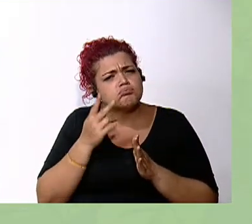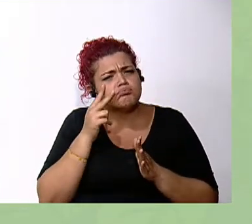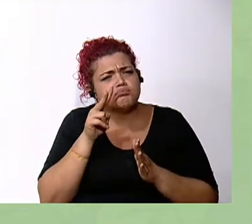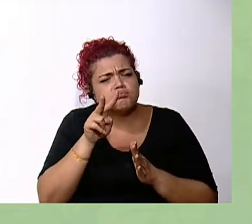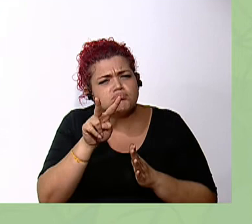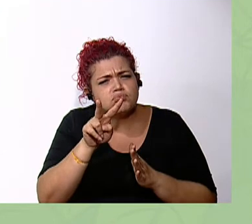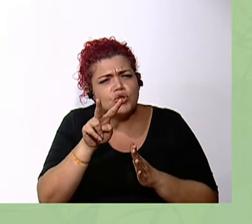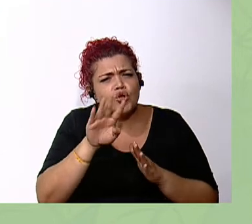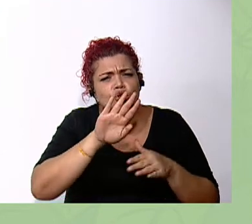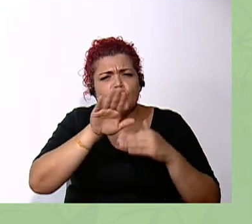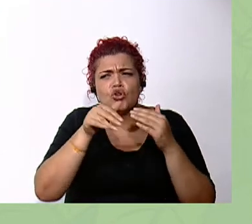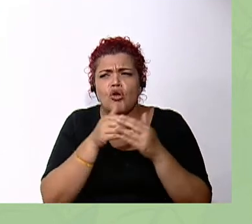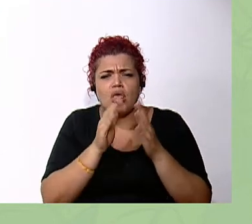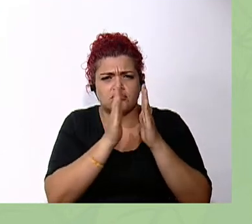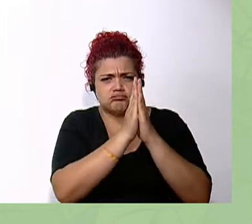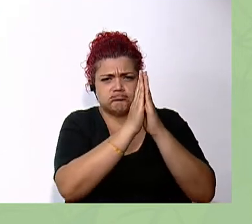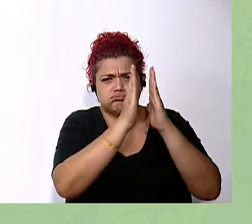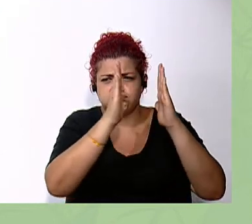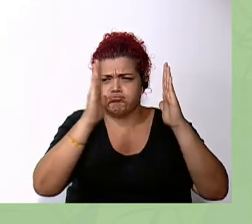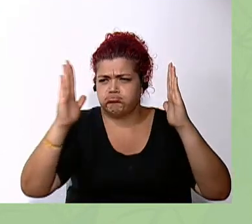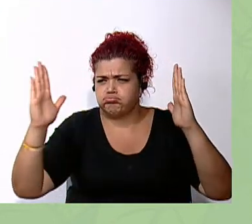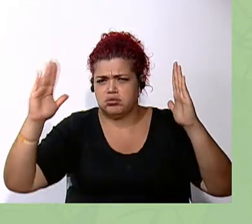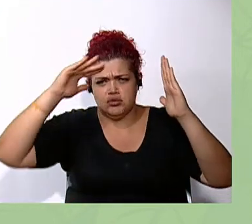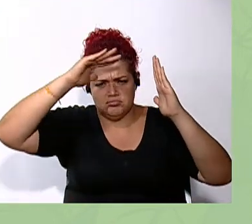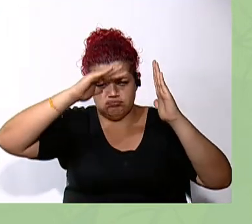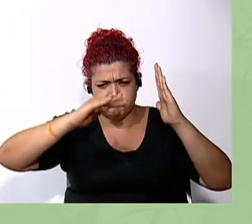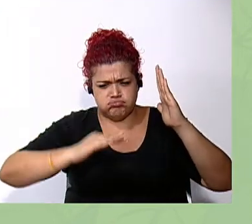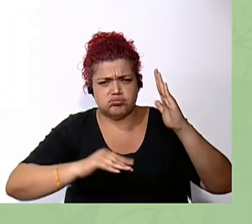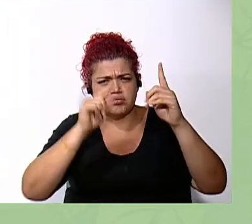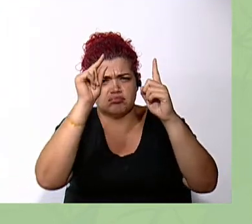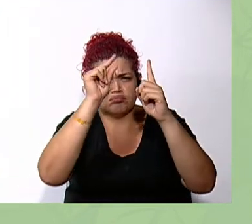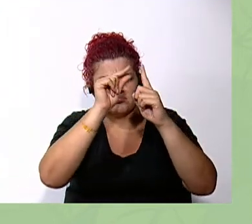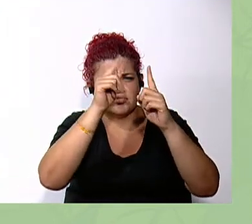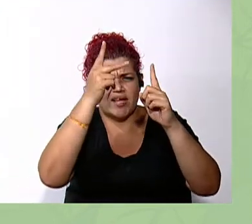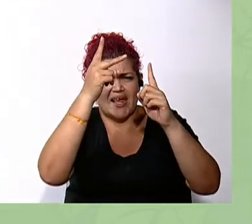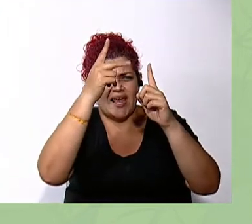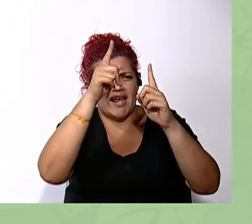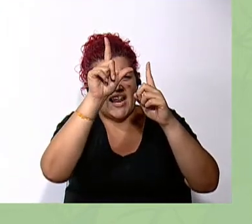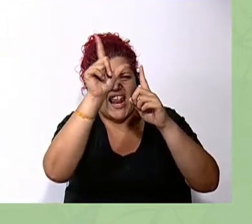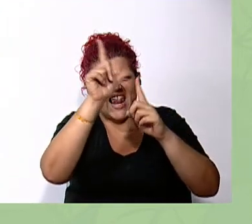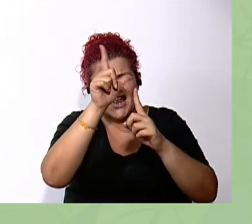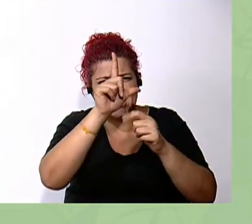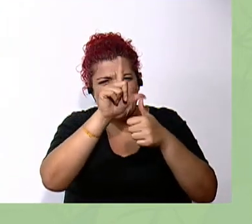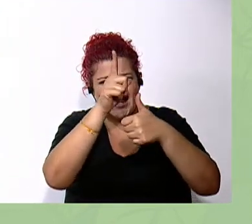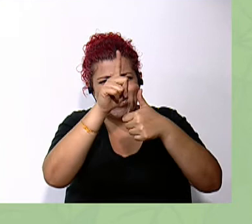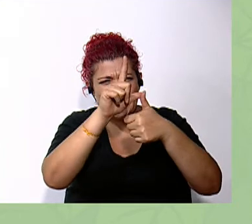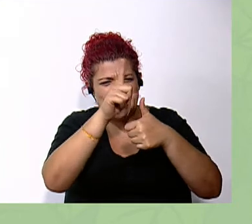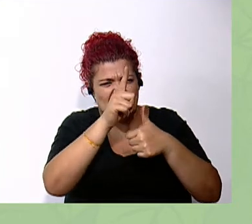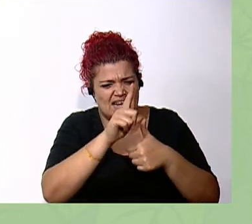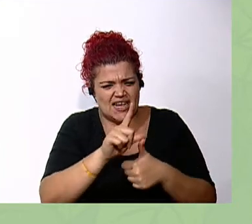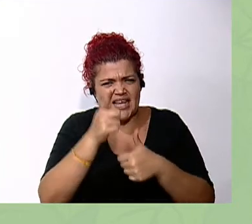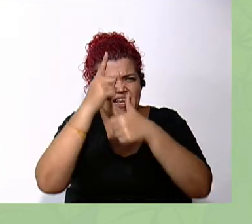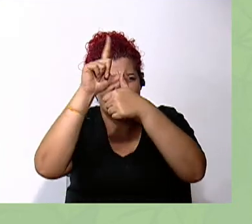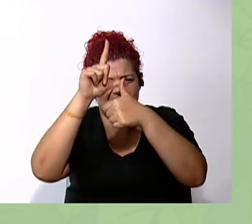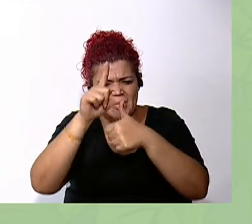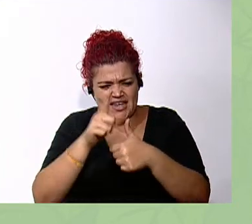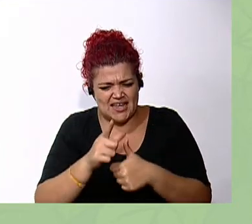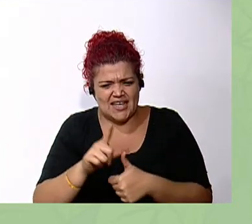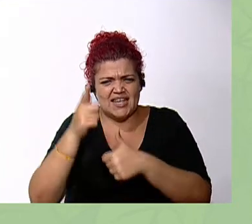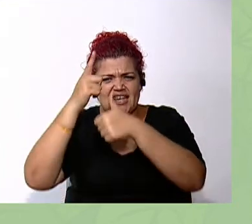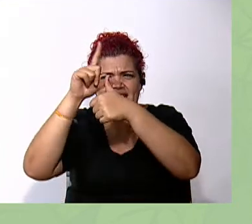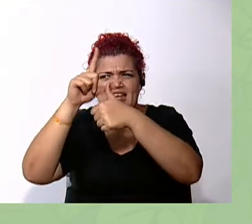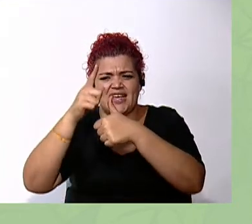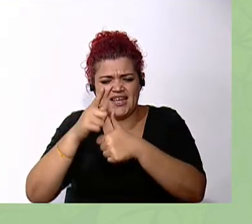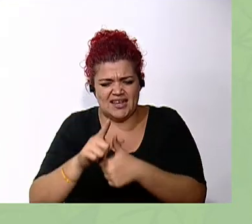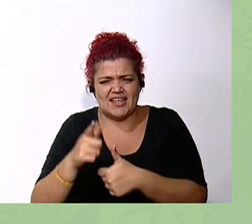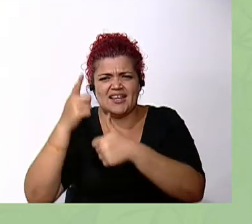las letras que ustedes tienen ahí. Muy bien, y empieza el reloj.